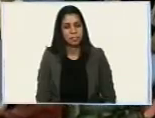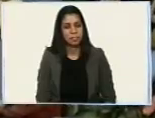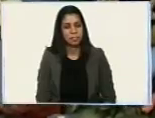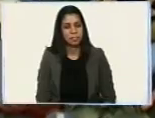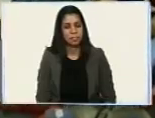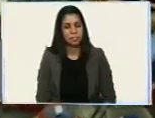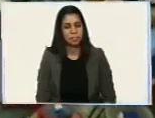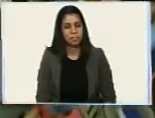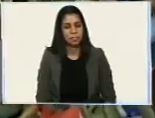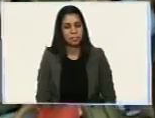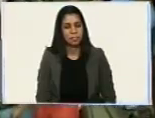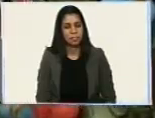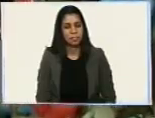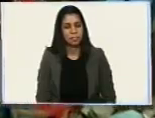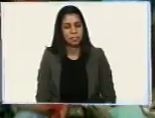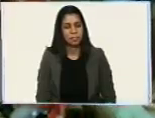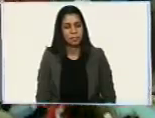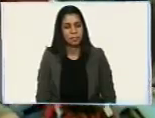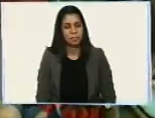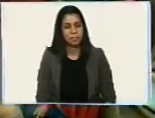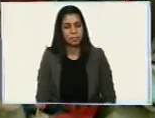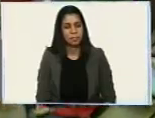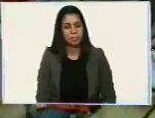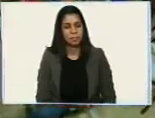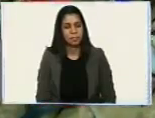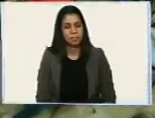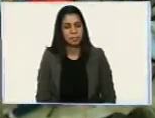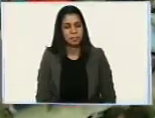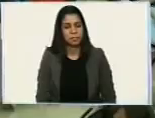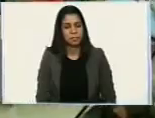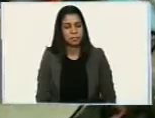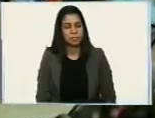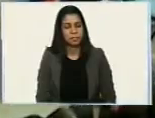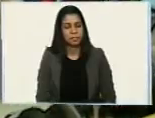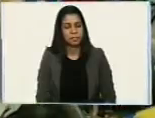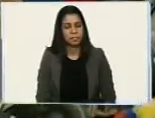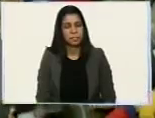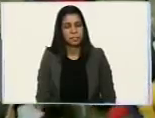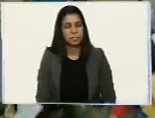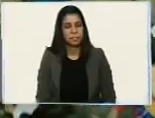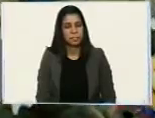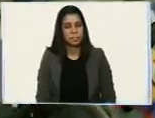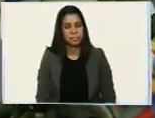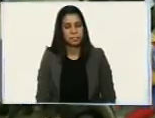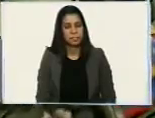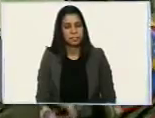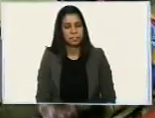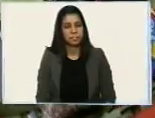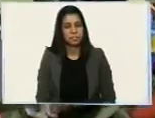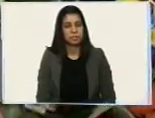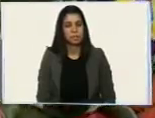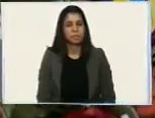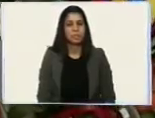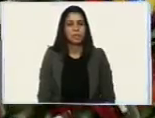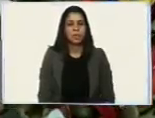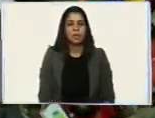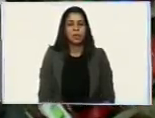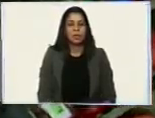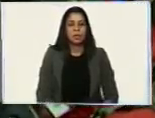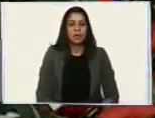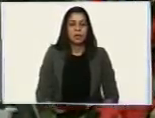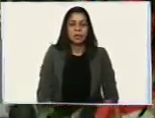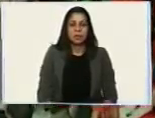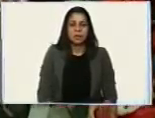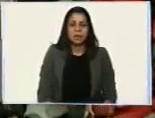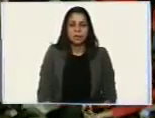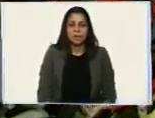Se apruebe el comunicado que envía el presidente Nicolás Maduro, donde propone a Calixto José Ortega Sánchez como